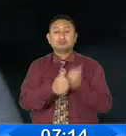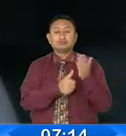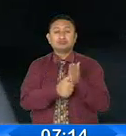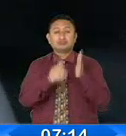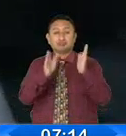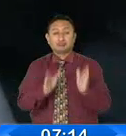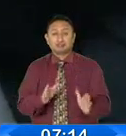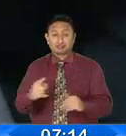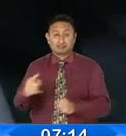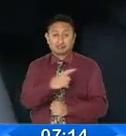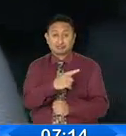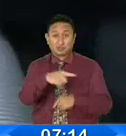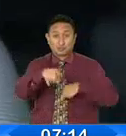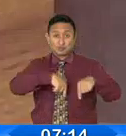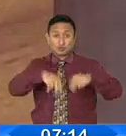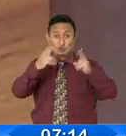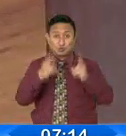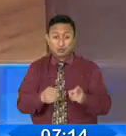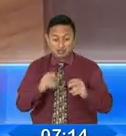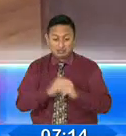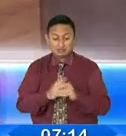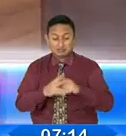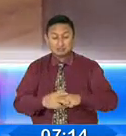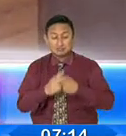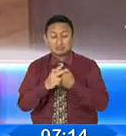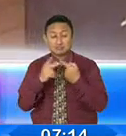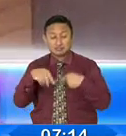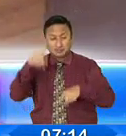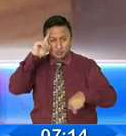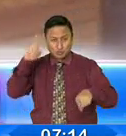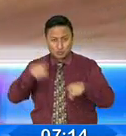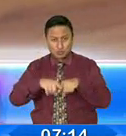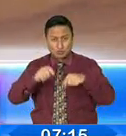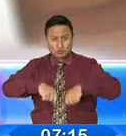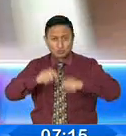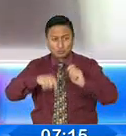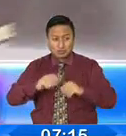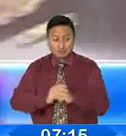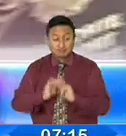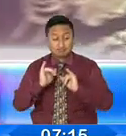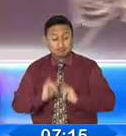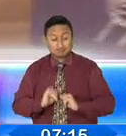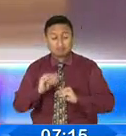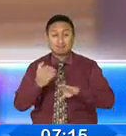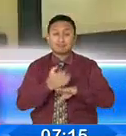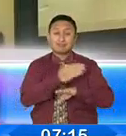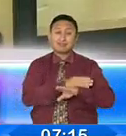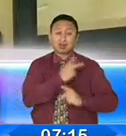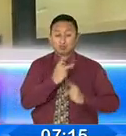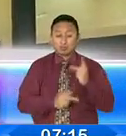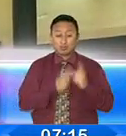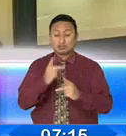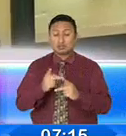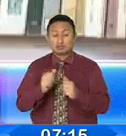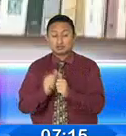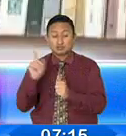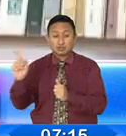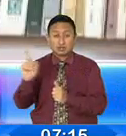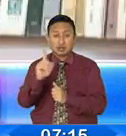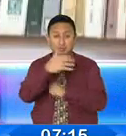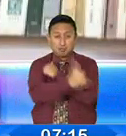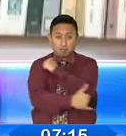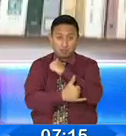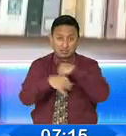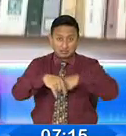Verástegui, explica que la entrada en vigencia de este convenio solo depende del cumplimiento de varios procesos internos de cada país. Una vez